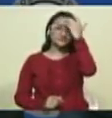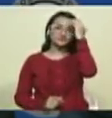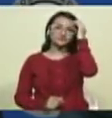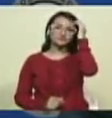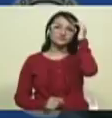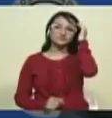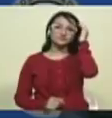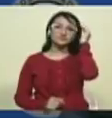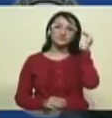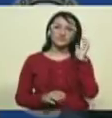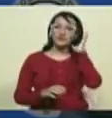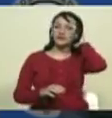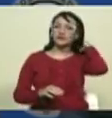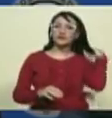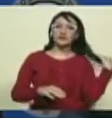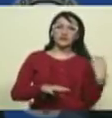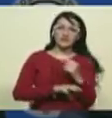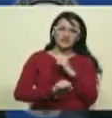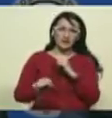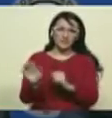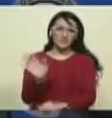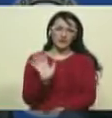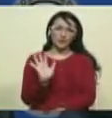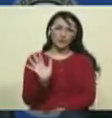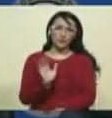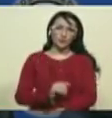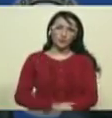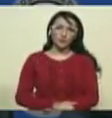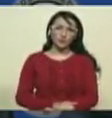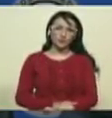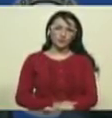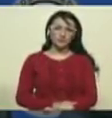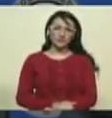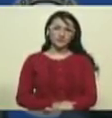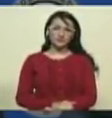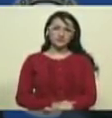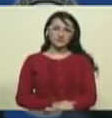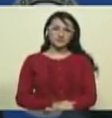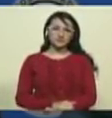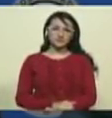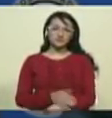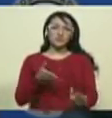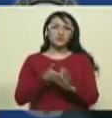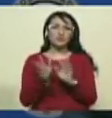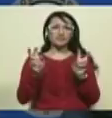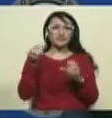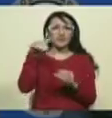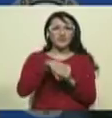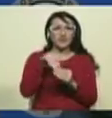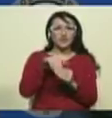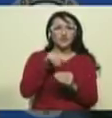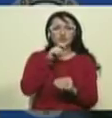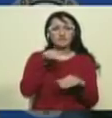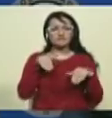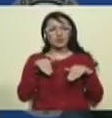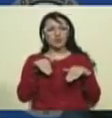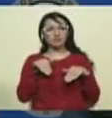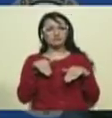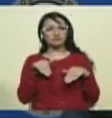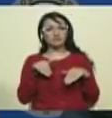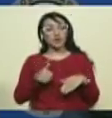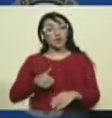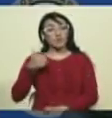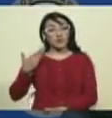queridos periodistas, queridos investigadores. Fíjense, sobre los votos y quiénes se abstuvieron, lo